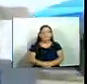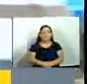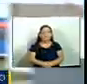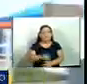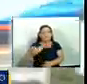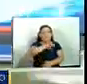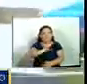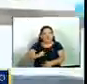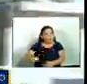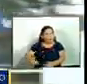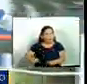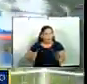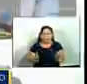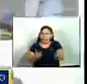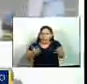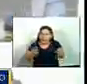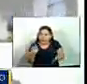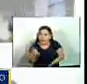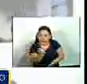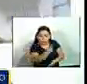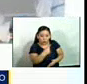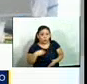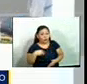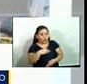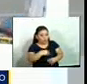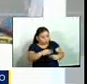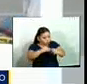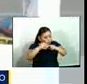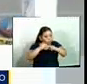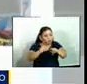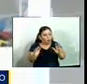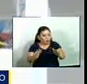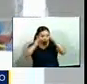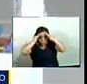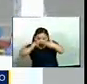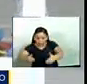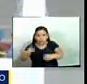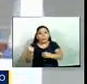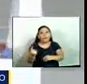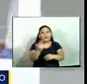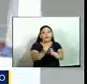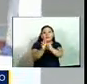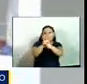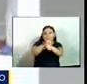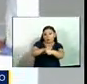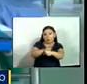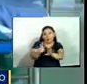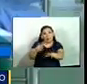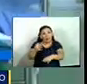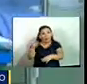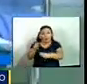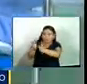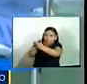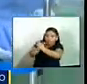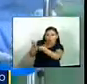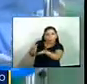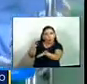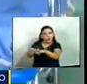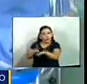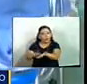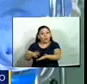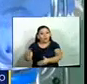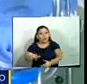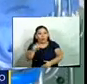El Salvador no cuenta con suficientes médicos especialistas para atender a pacientes de COVID-19, por lo que deberá contratar personal de